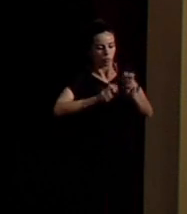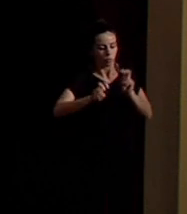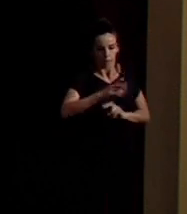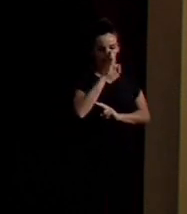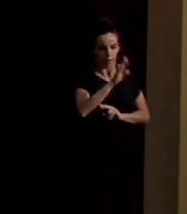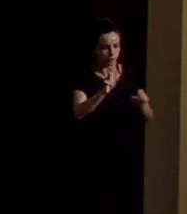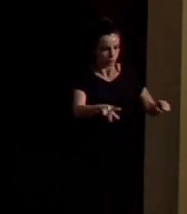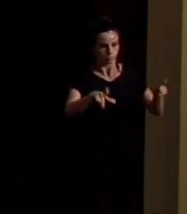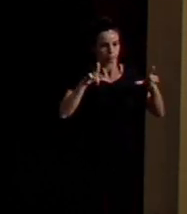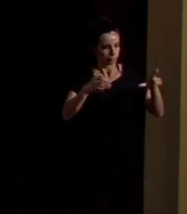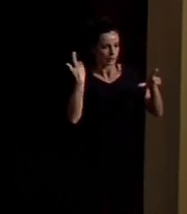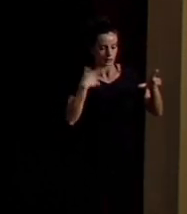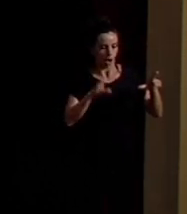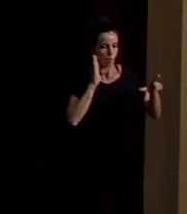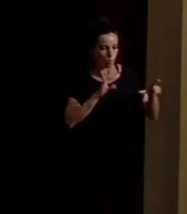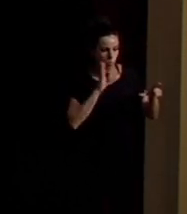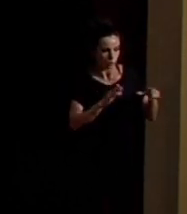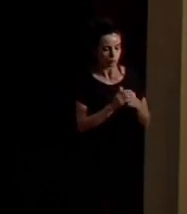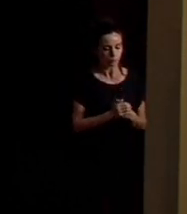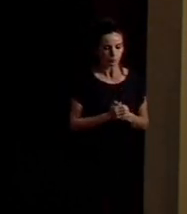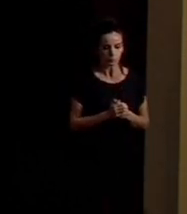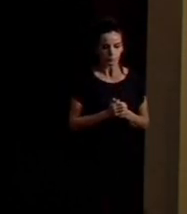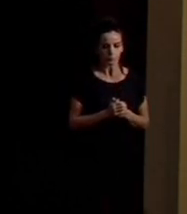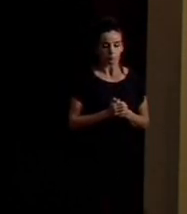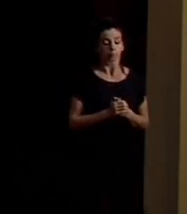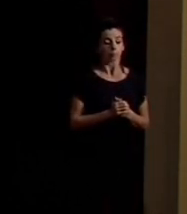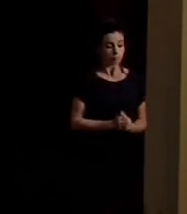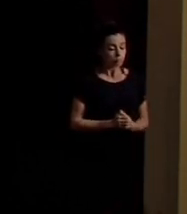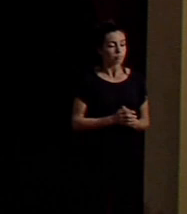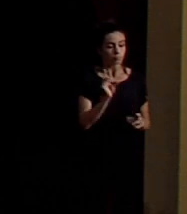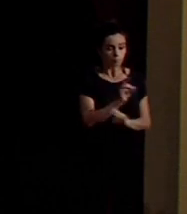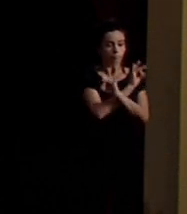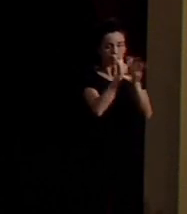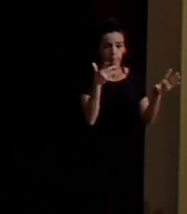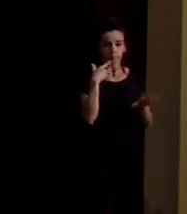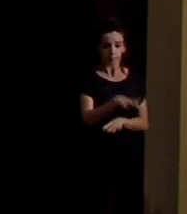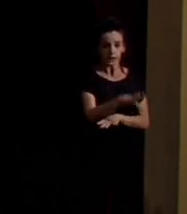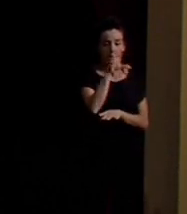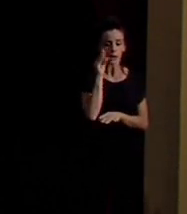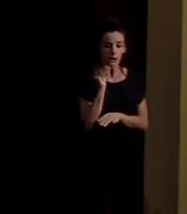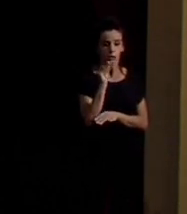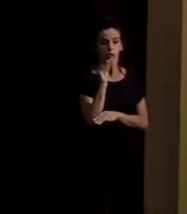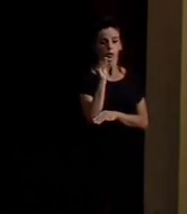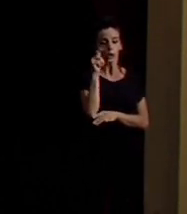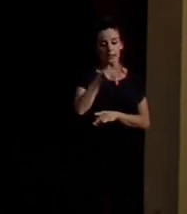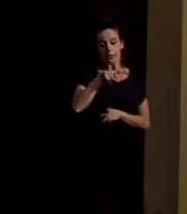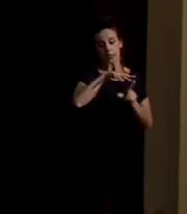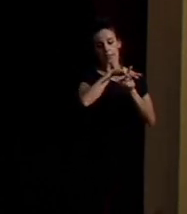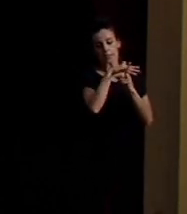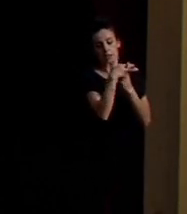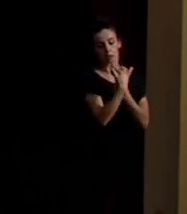ejemplo, podamos hacer a través de Google. Efectivamente, yo entiendo que en este